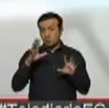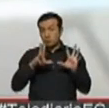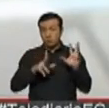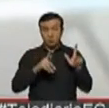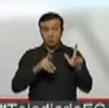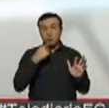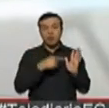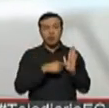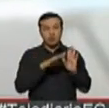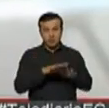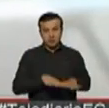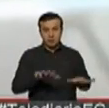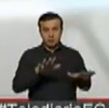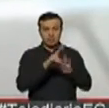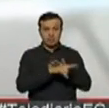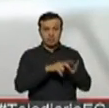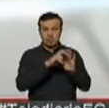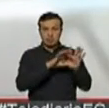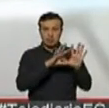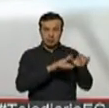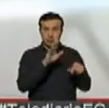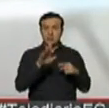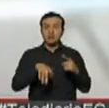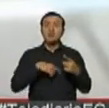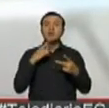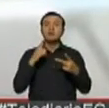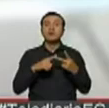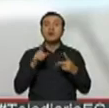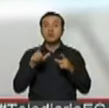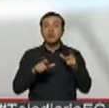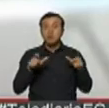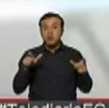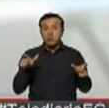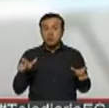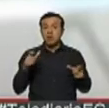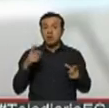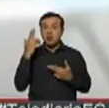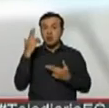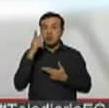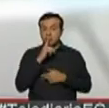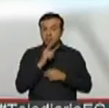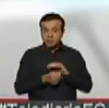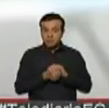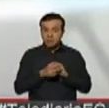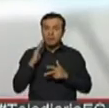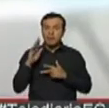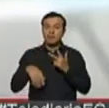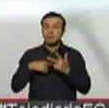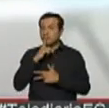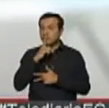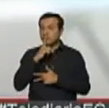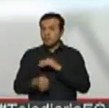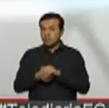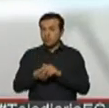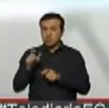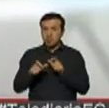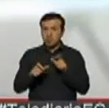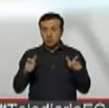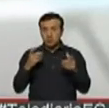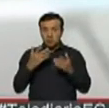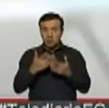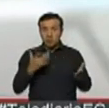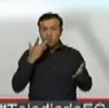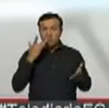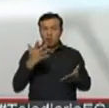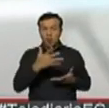ejemplo, si es que tenemos minería ilegal, después vamos a tener el tráfico ilícito de armas, y después del tráfico ilícito de armas, del tráfico ilícito de material